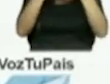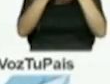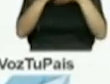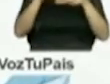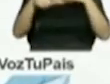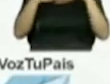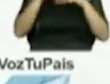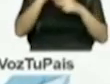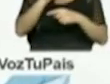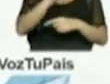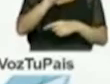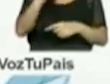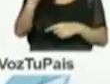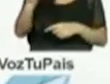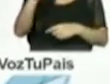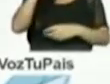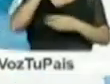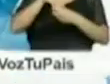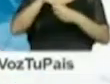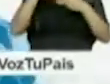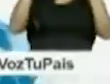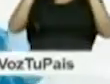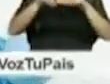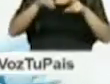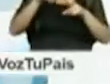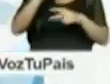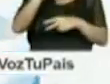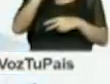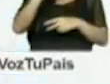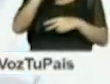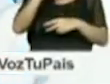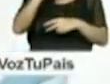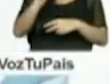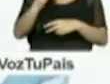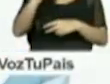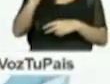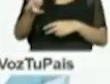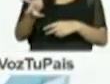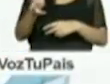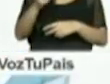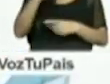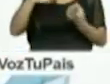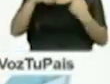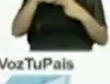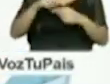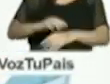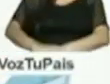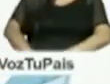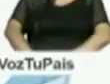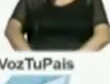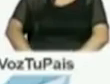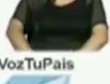el EQ911 y también desde Coca-Codo y desde Chone. Esto al volver.